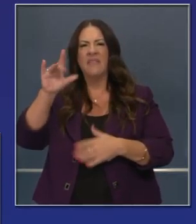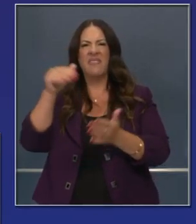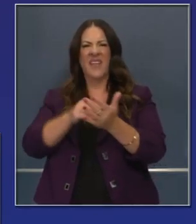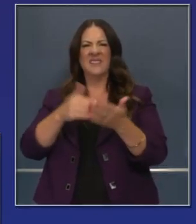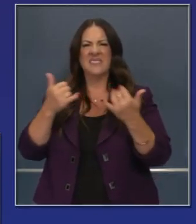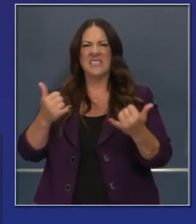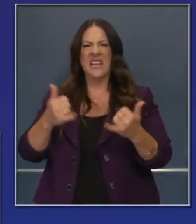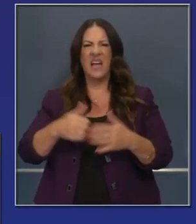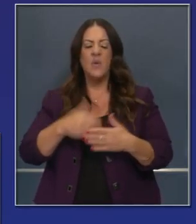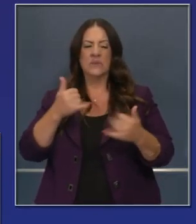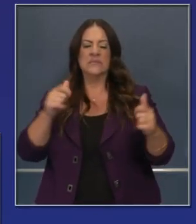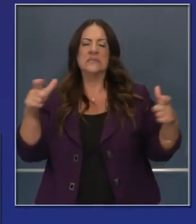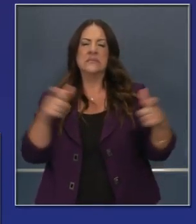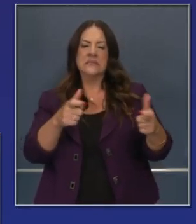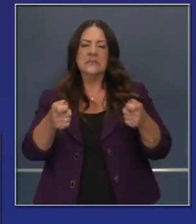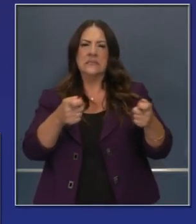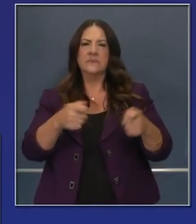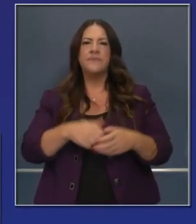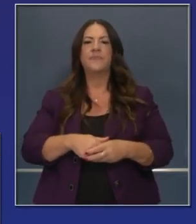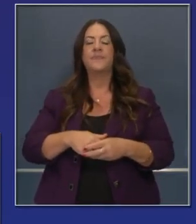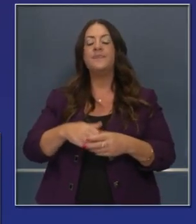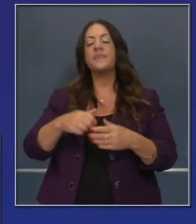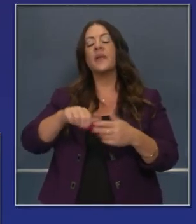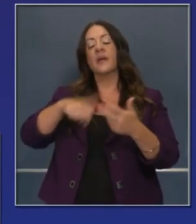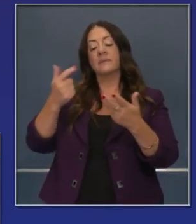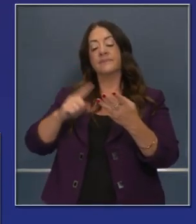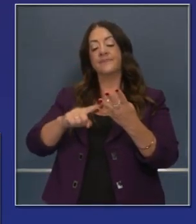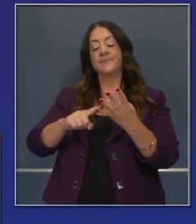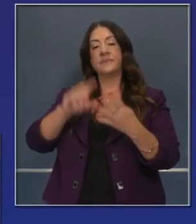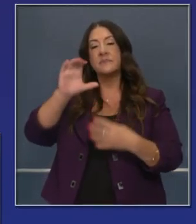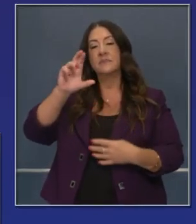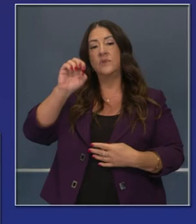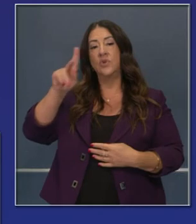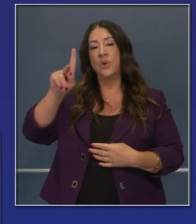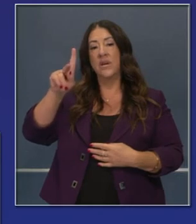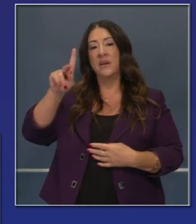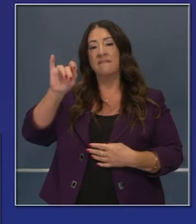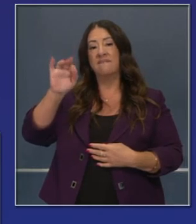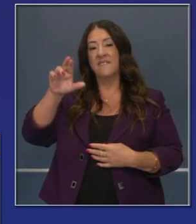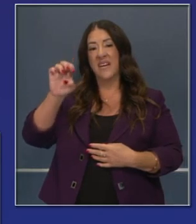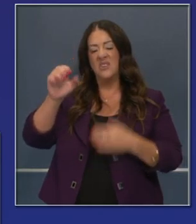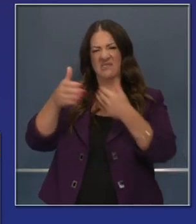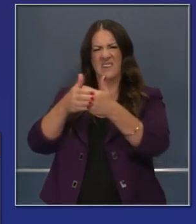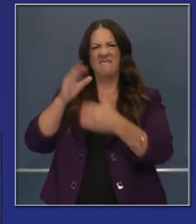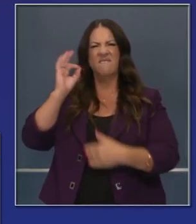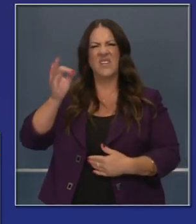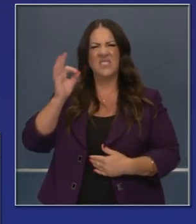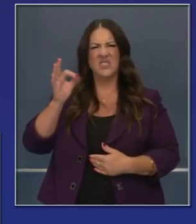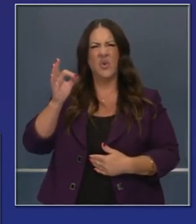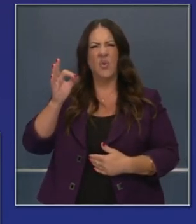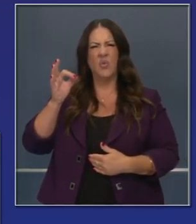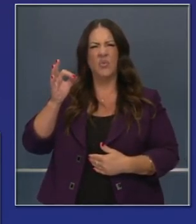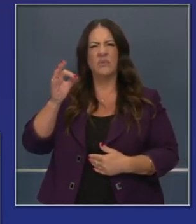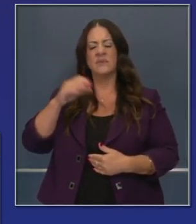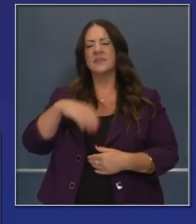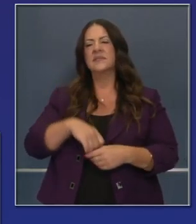número de acres quemados, si se logra progreso en ese incendio del norte. El incendio Creek, un incendio bastante grande,